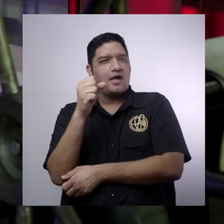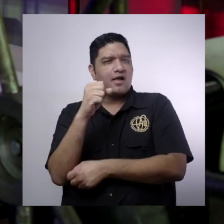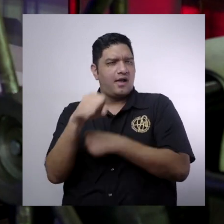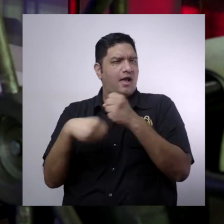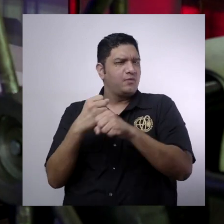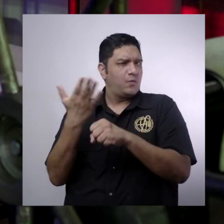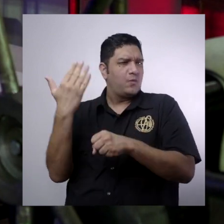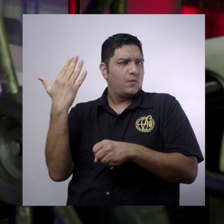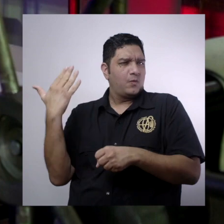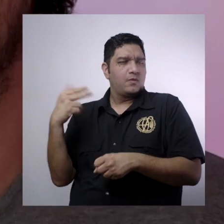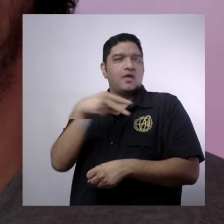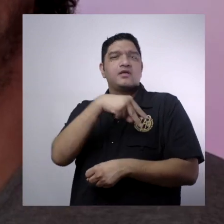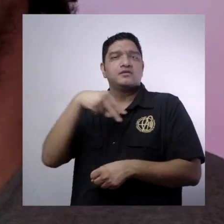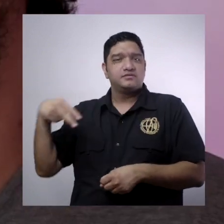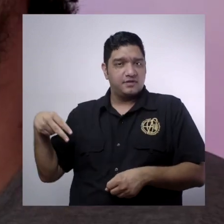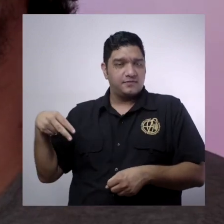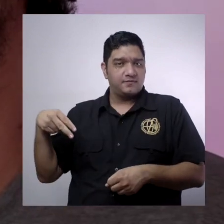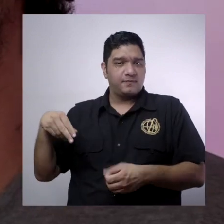Cultural